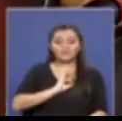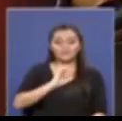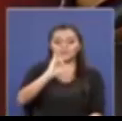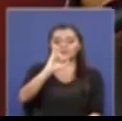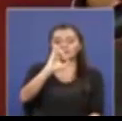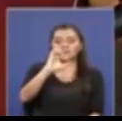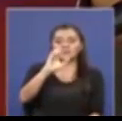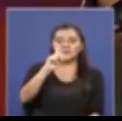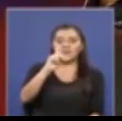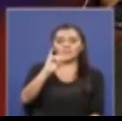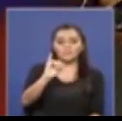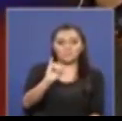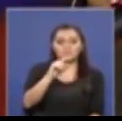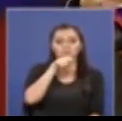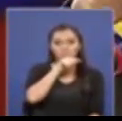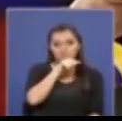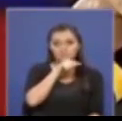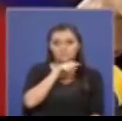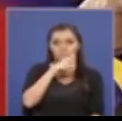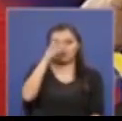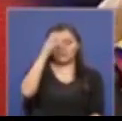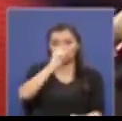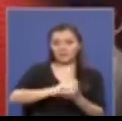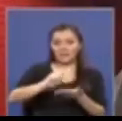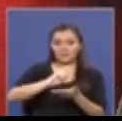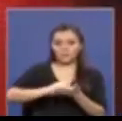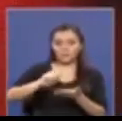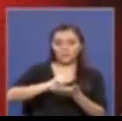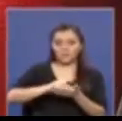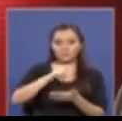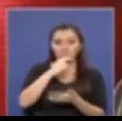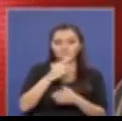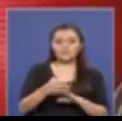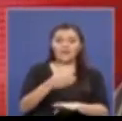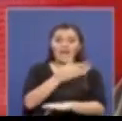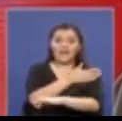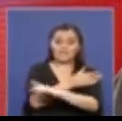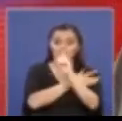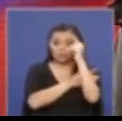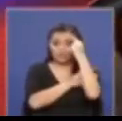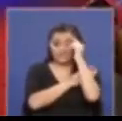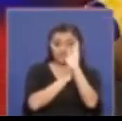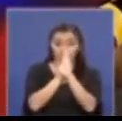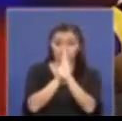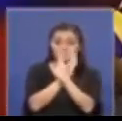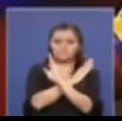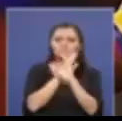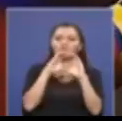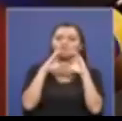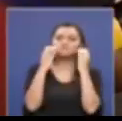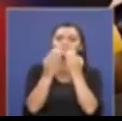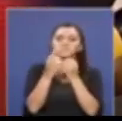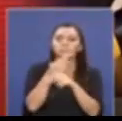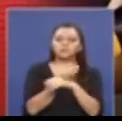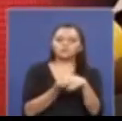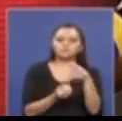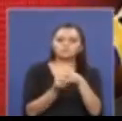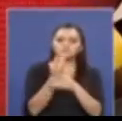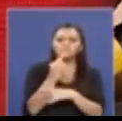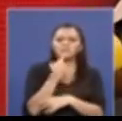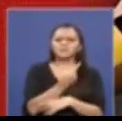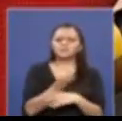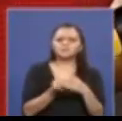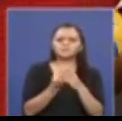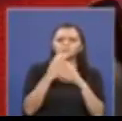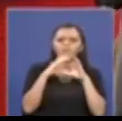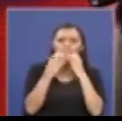el Instituto Ecuatoriano de Propiedad Intelectual, antes de nuestro gobierno, tenía comisiones. Y la comisión, no solamente en